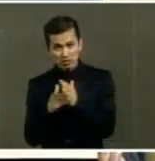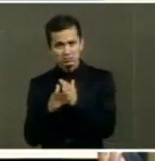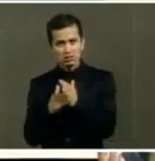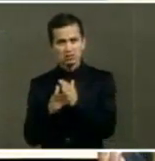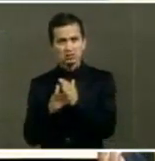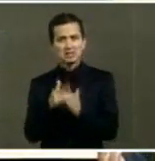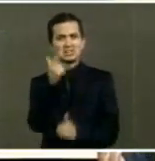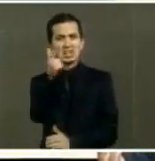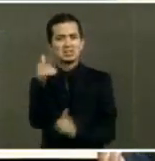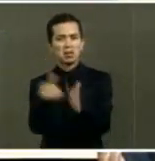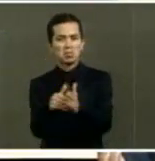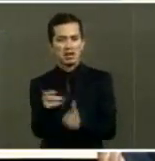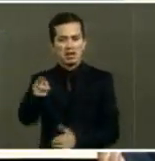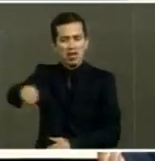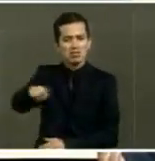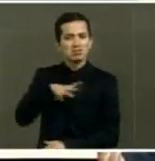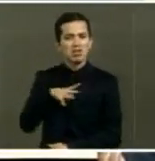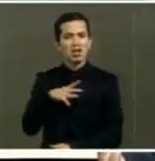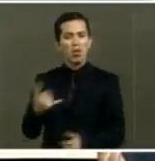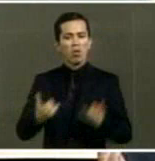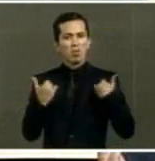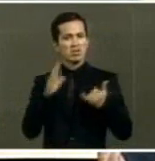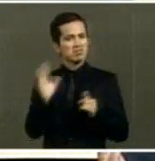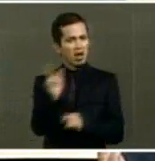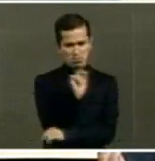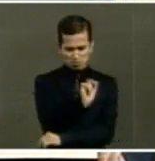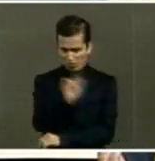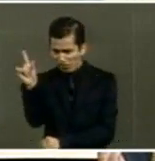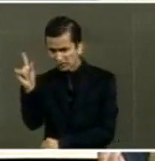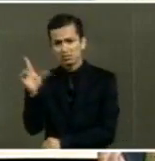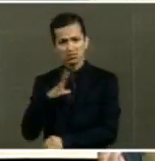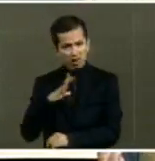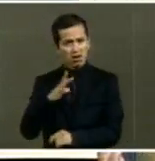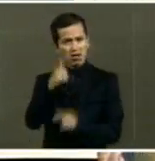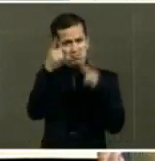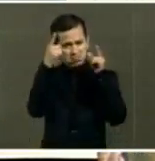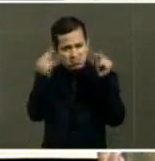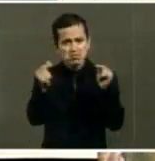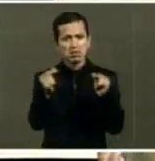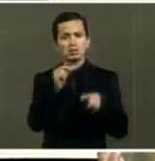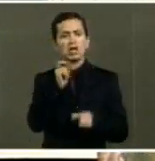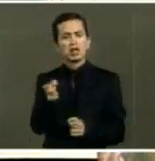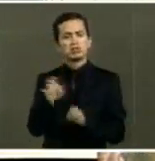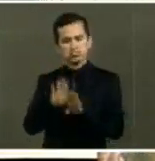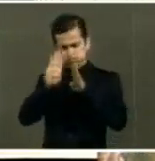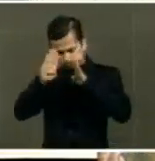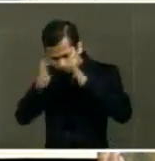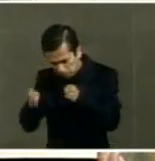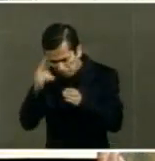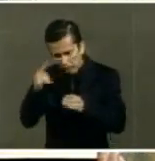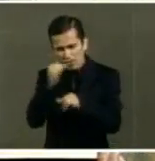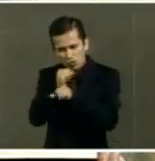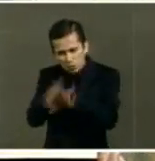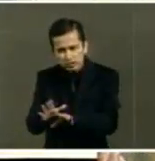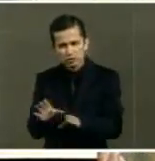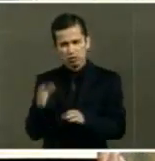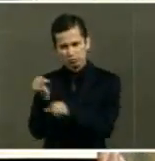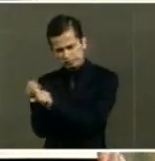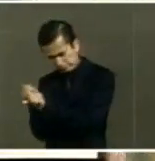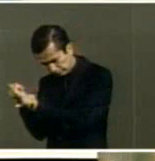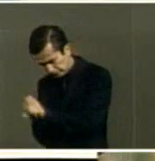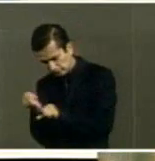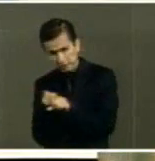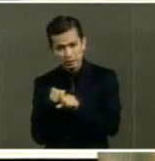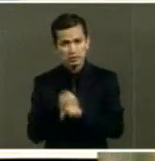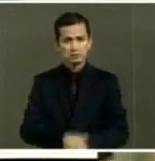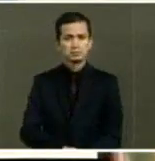son jóvenes con una carrera profesional terminada y orientados a las labores de información y de inteligencia.